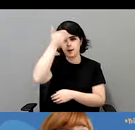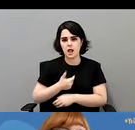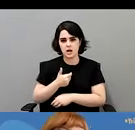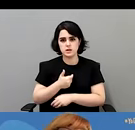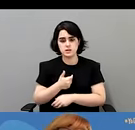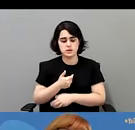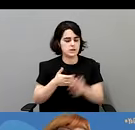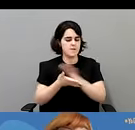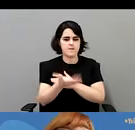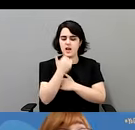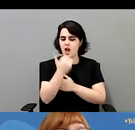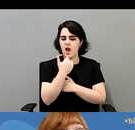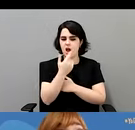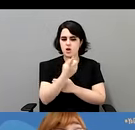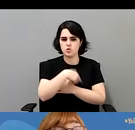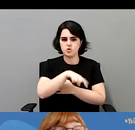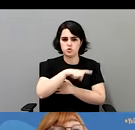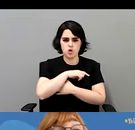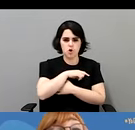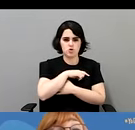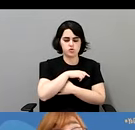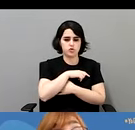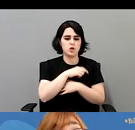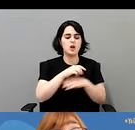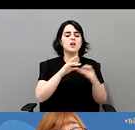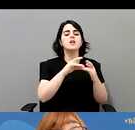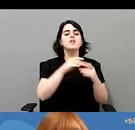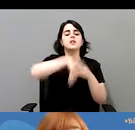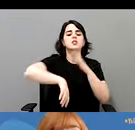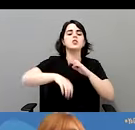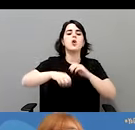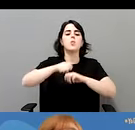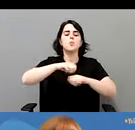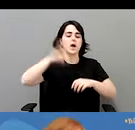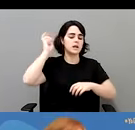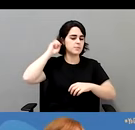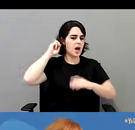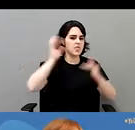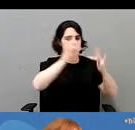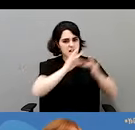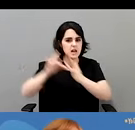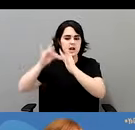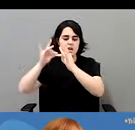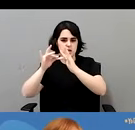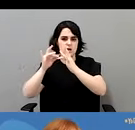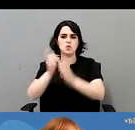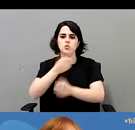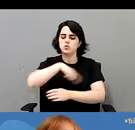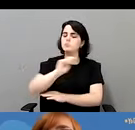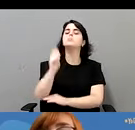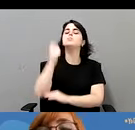es algo que hemos liderado desde el movimiento asociativo ASPAZ. Y que eso sí, lo hemos